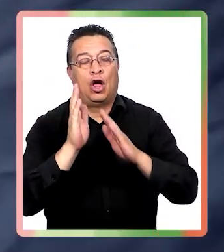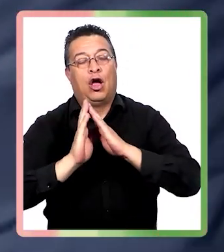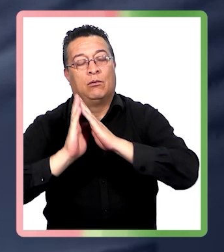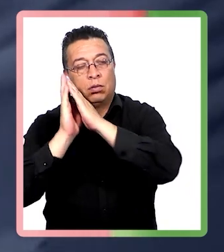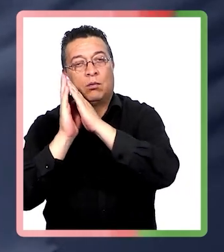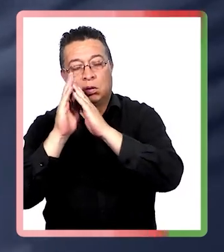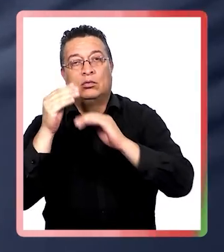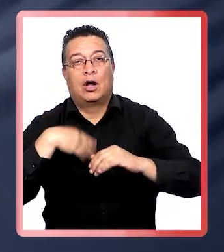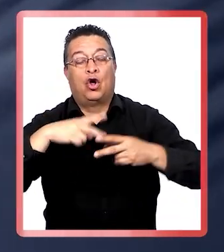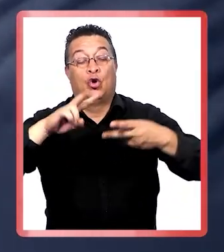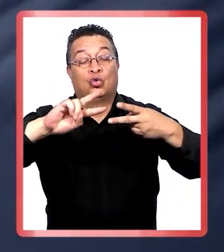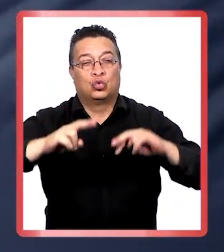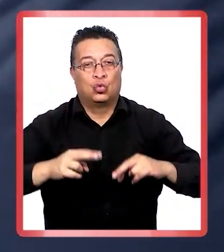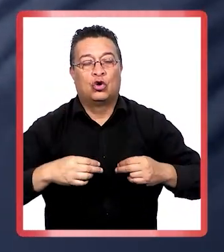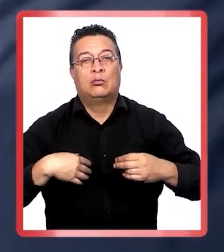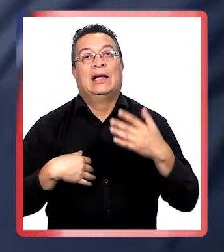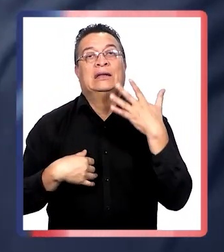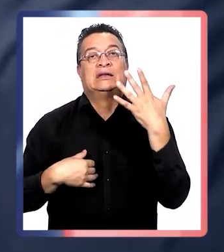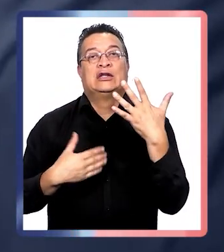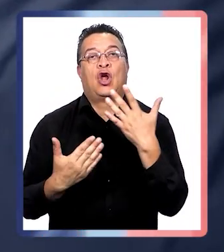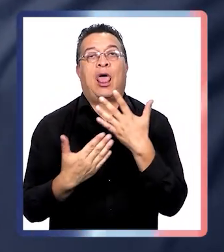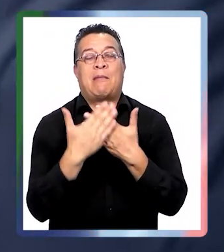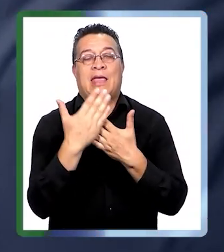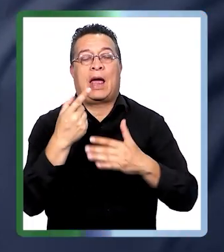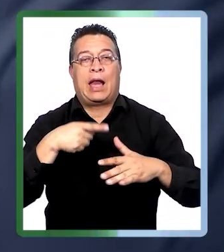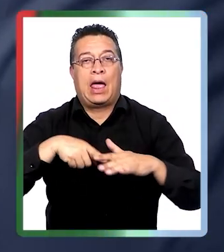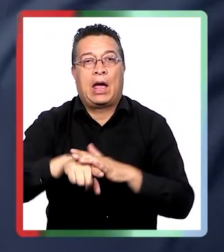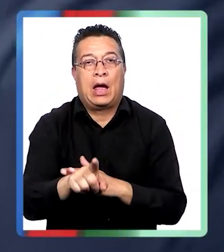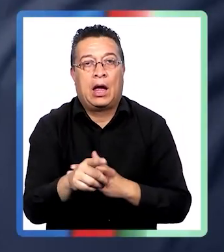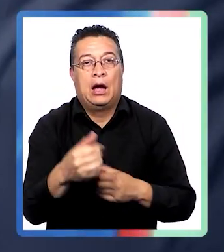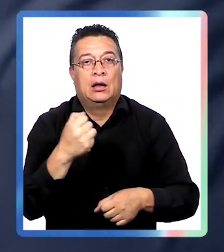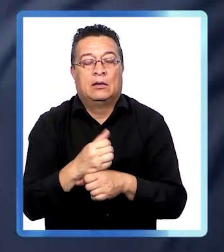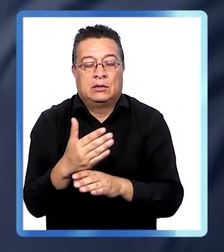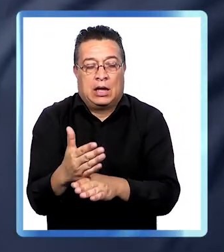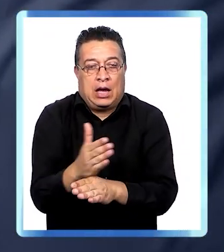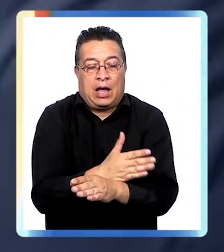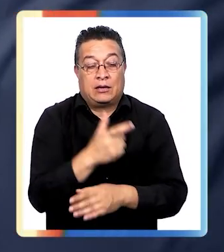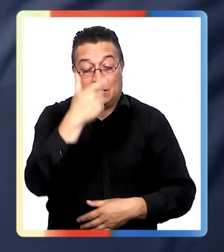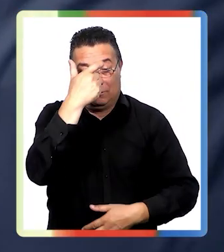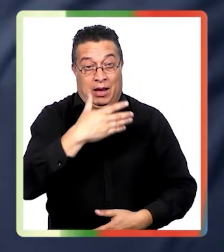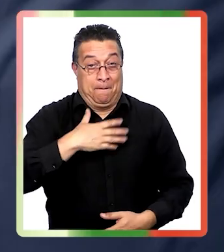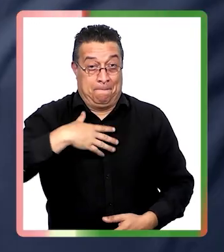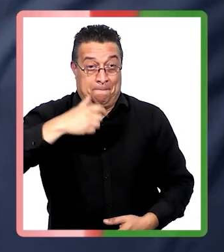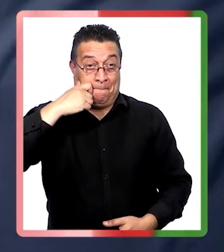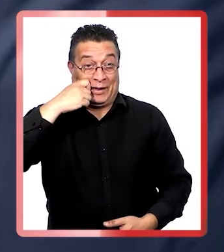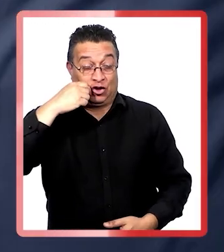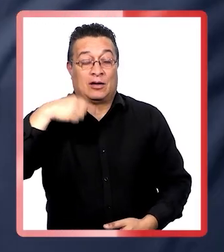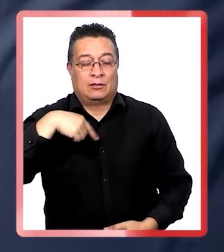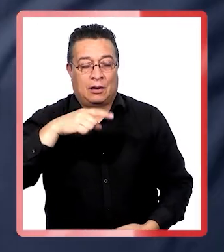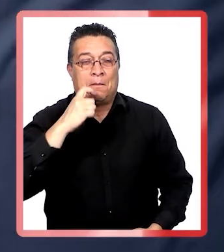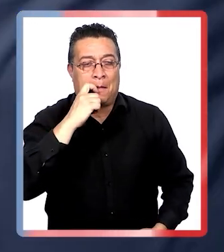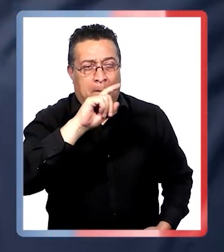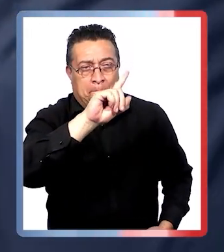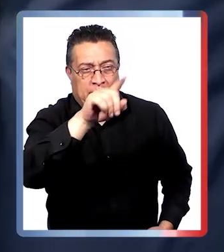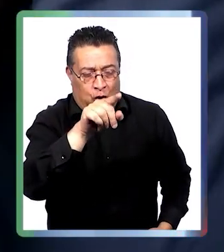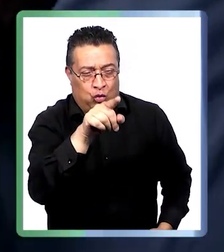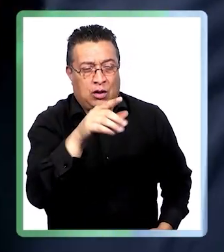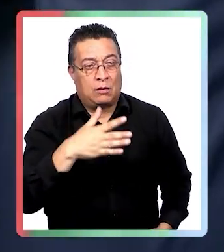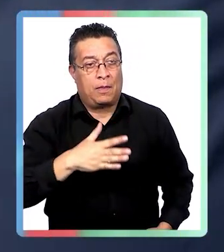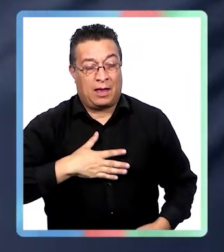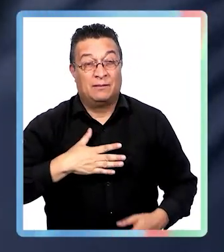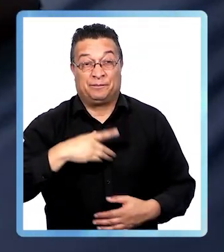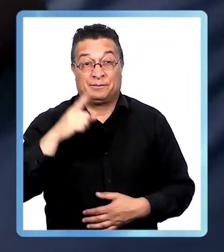tiende a dormir, ¿no? Tuve esos turnos de 5 de la mañana en algún momento y quiero usar mi caso personal para llevar esta